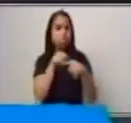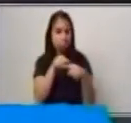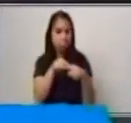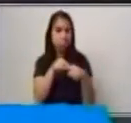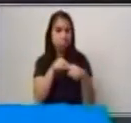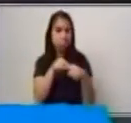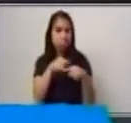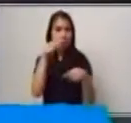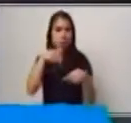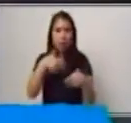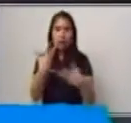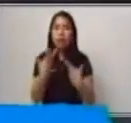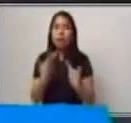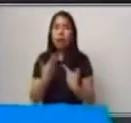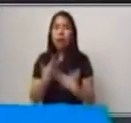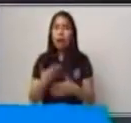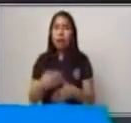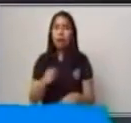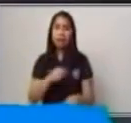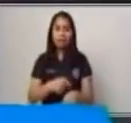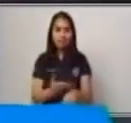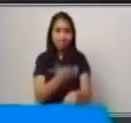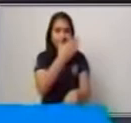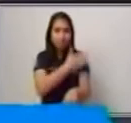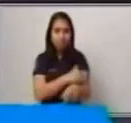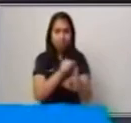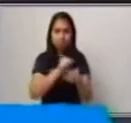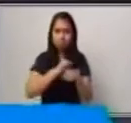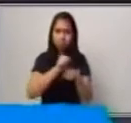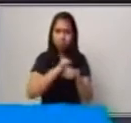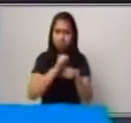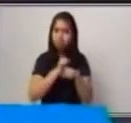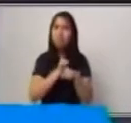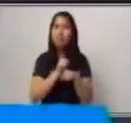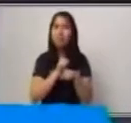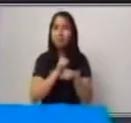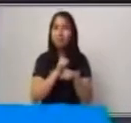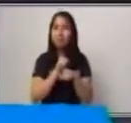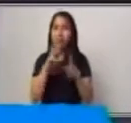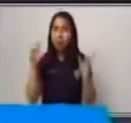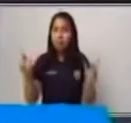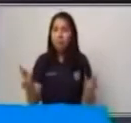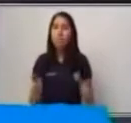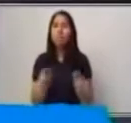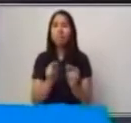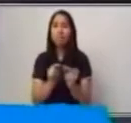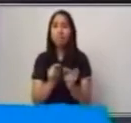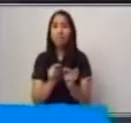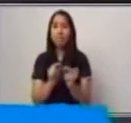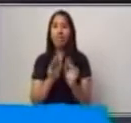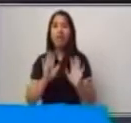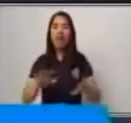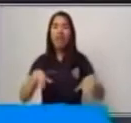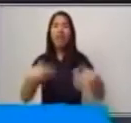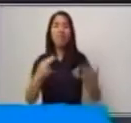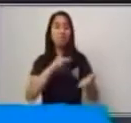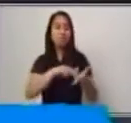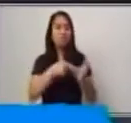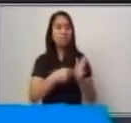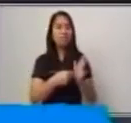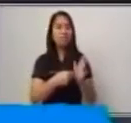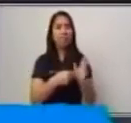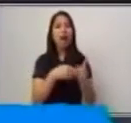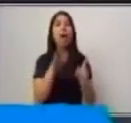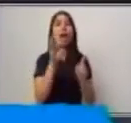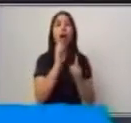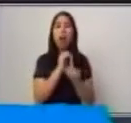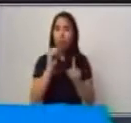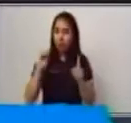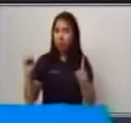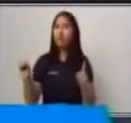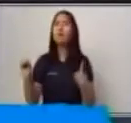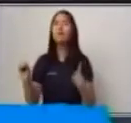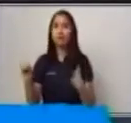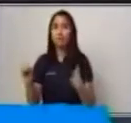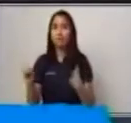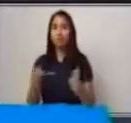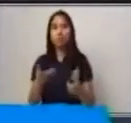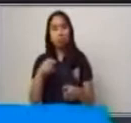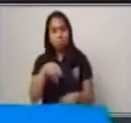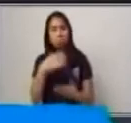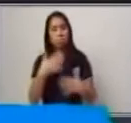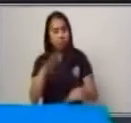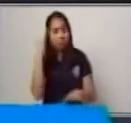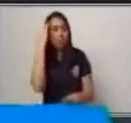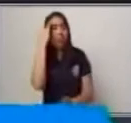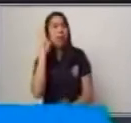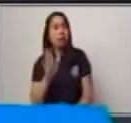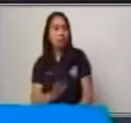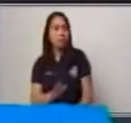ya has aprendido, que es la oración, y que ya lo has de manejar muy bien, ya que lo hemos visto en años